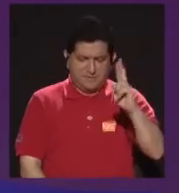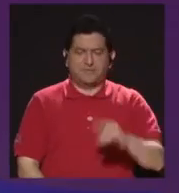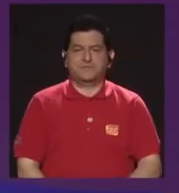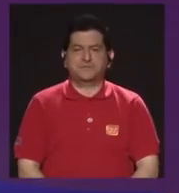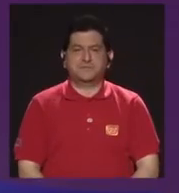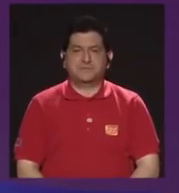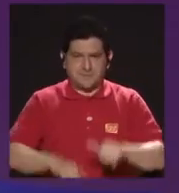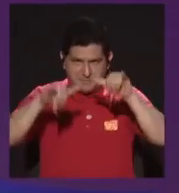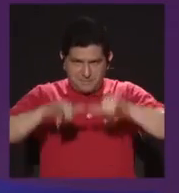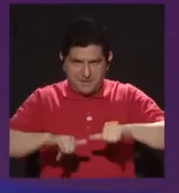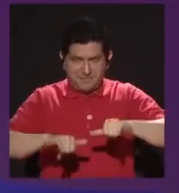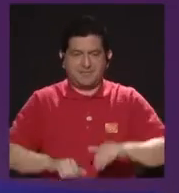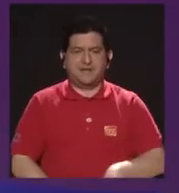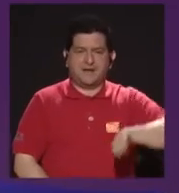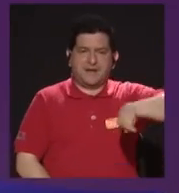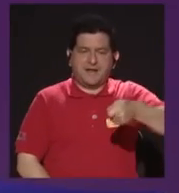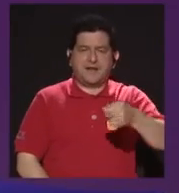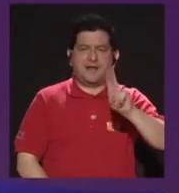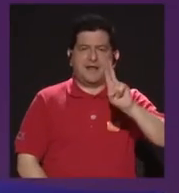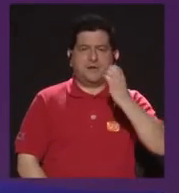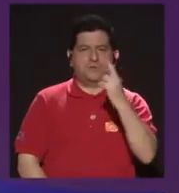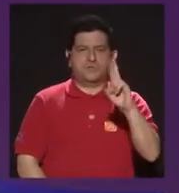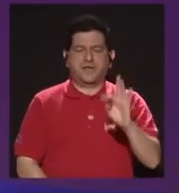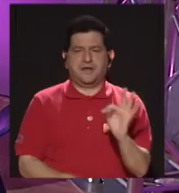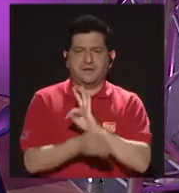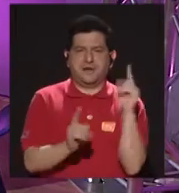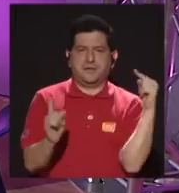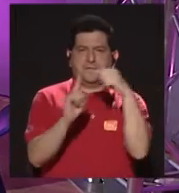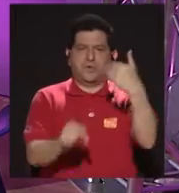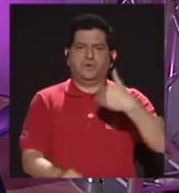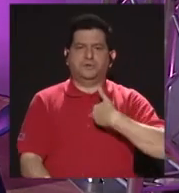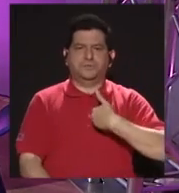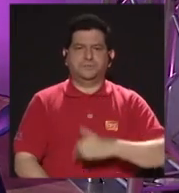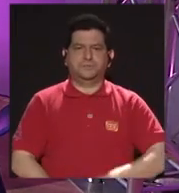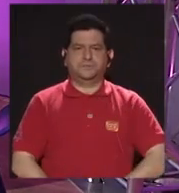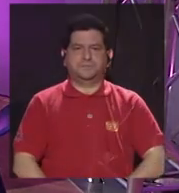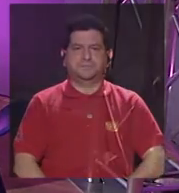y quédense con canal use de rtve con sentido